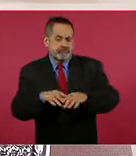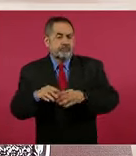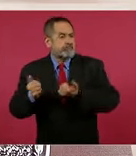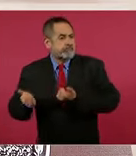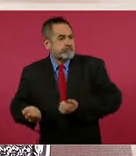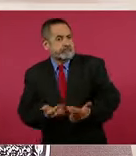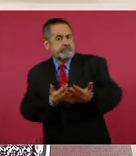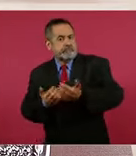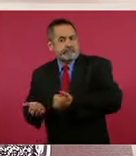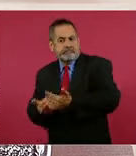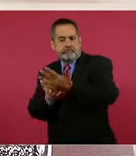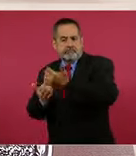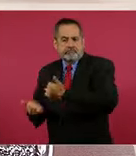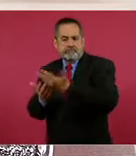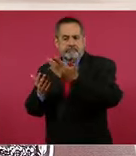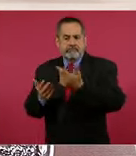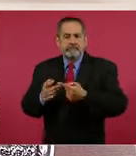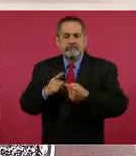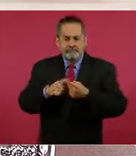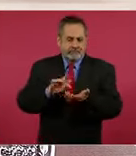distribución.